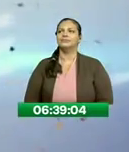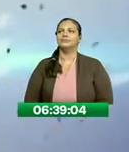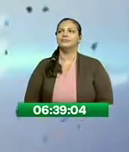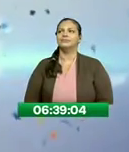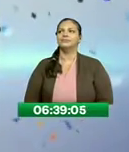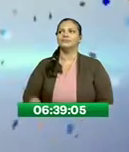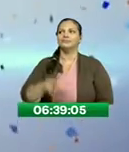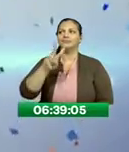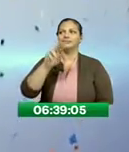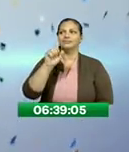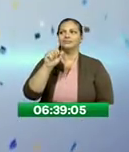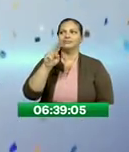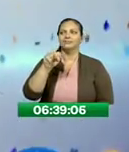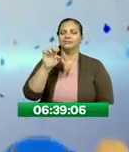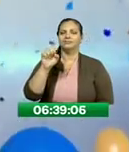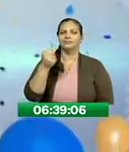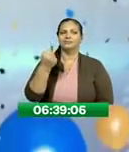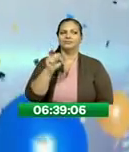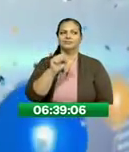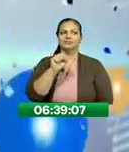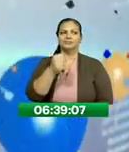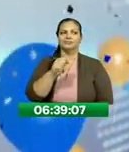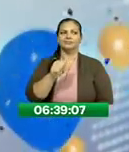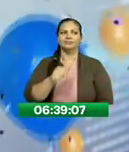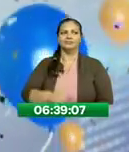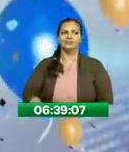Vanessa Soledifa. ¿Cuántos años?